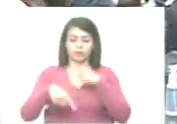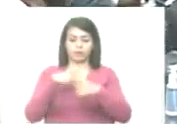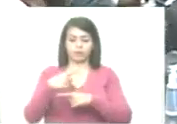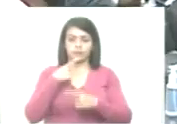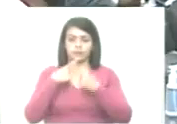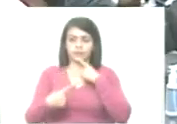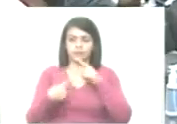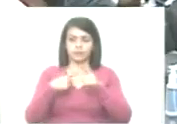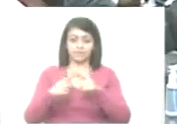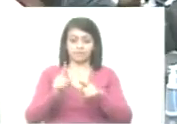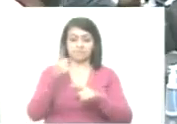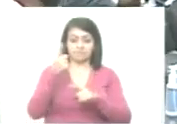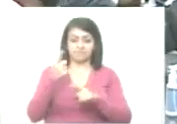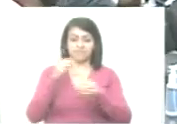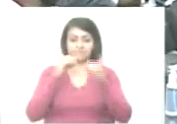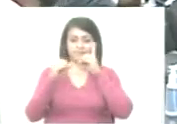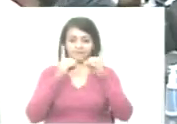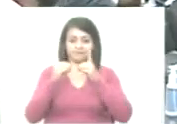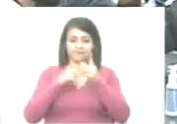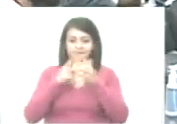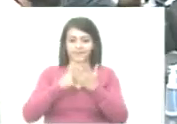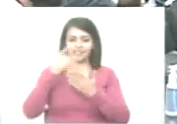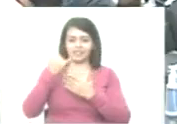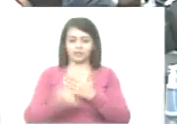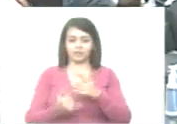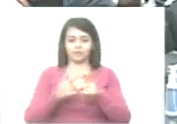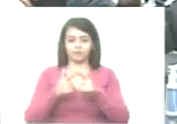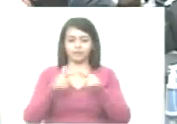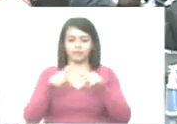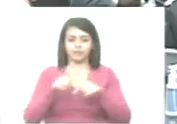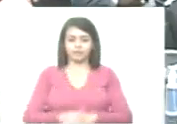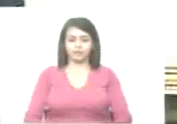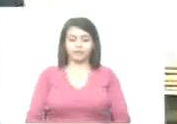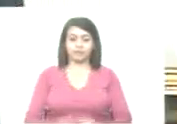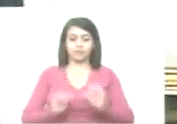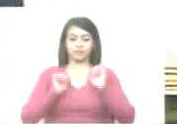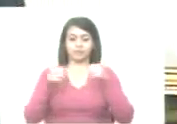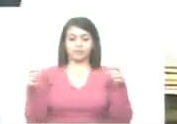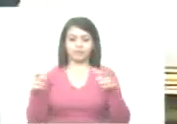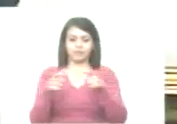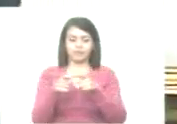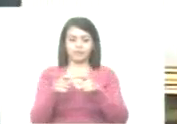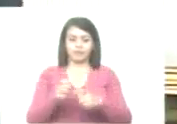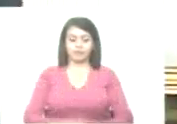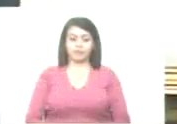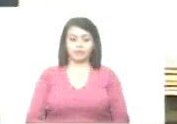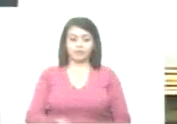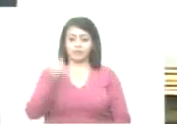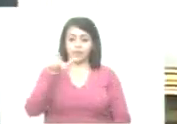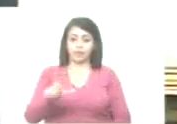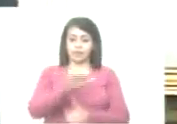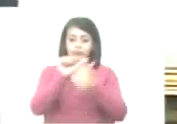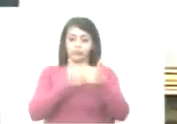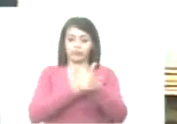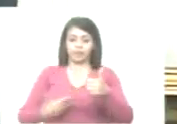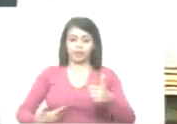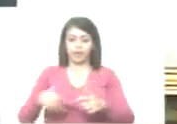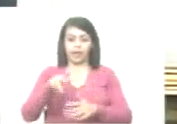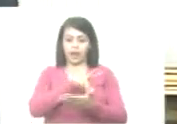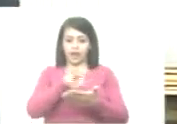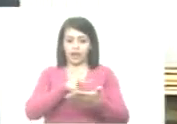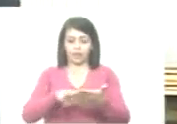previsto la primera discusión del proyecto de ley. Se abre la sesión. Ciudadana subsecretaria, sírvese por favor dar